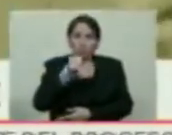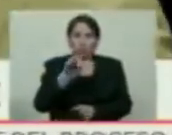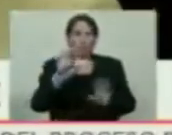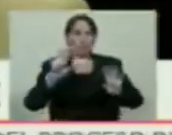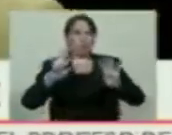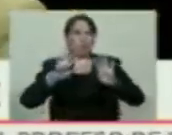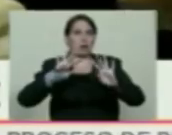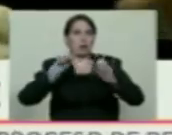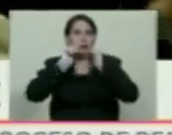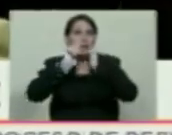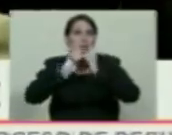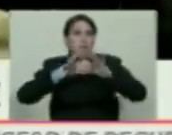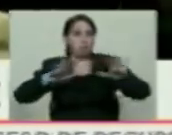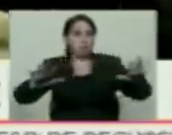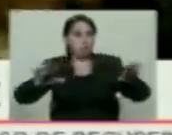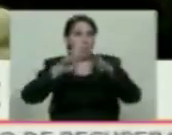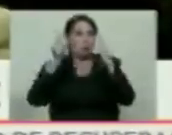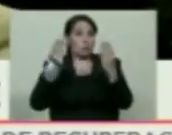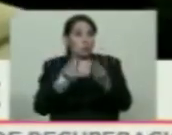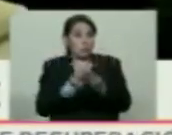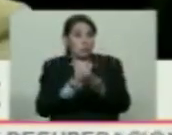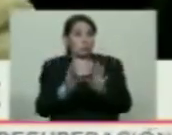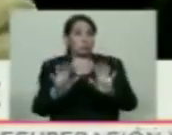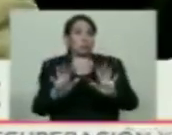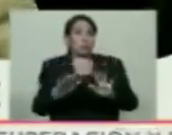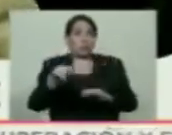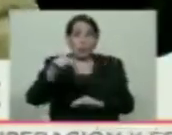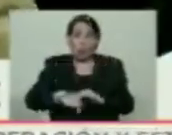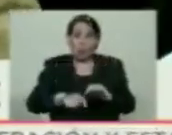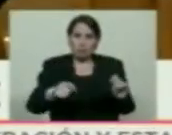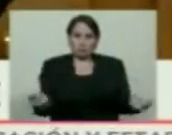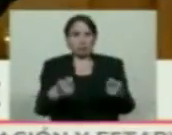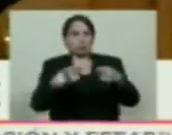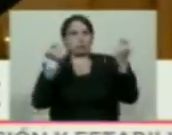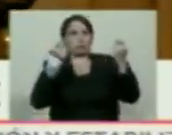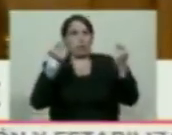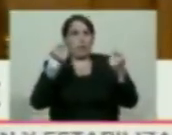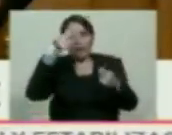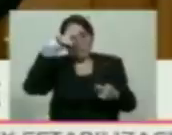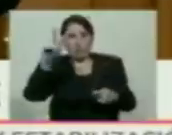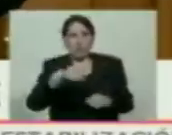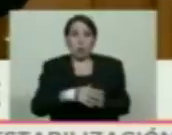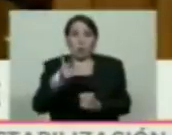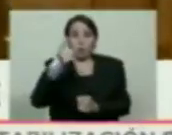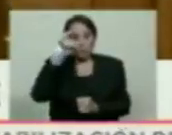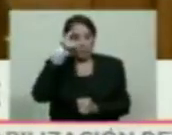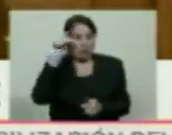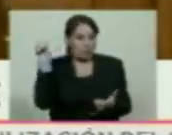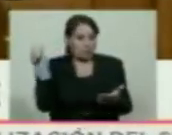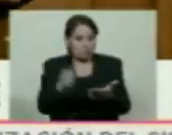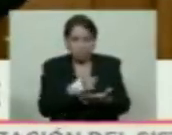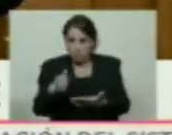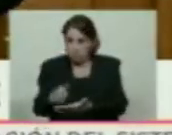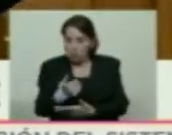mundo. La vuelta al mundo. Hoy apareció la periodista por México. Se perdió por 2 días y no le rinde cuentas a